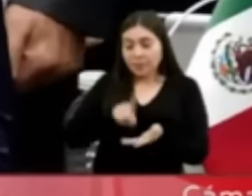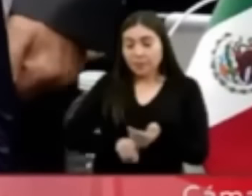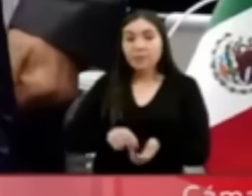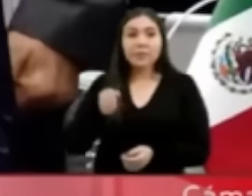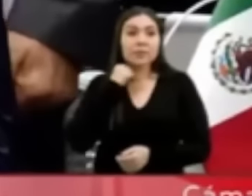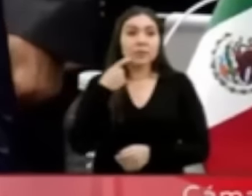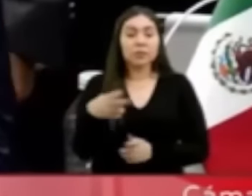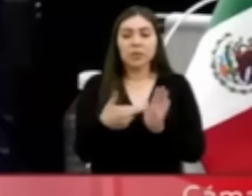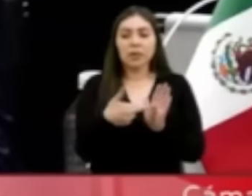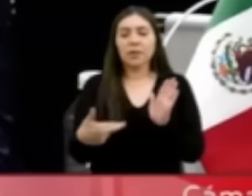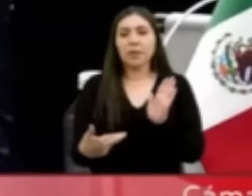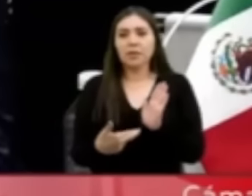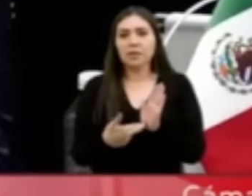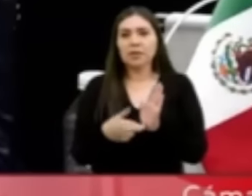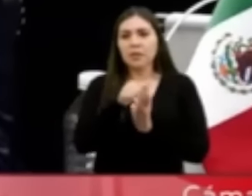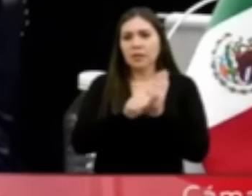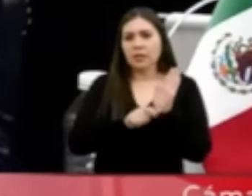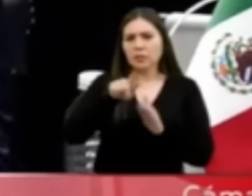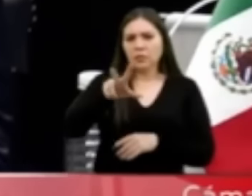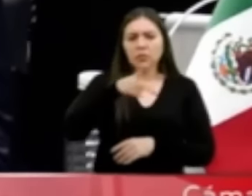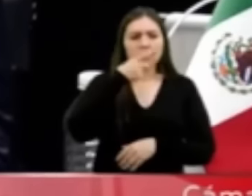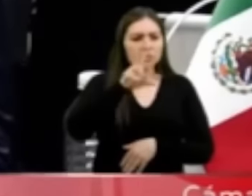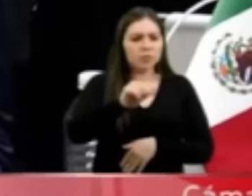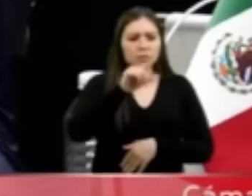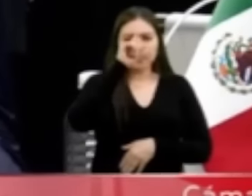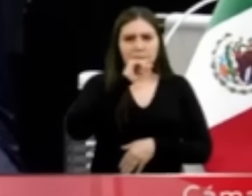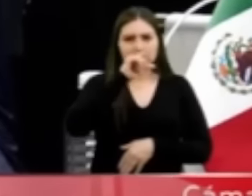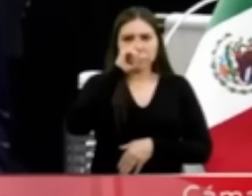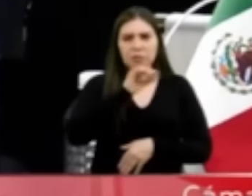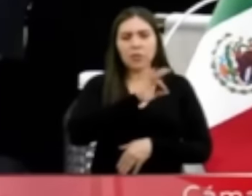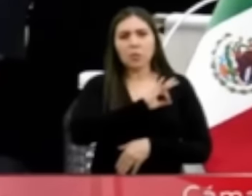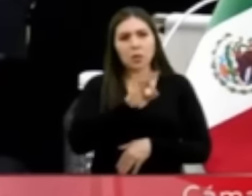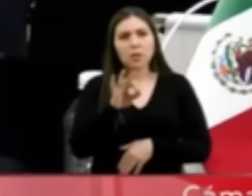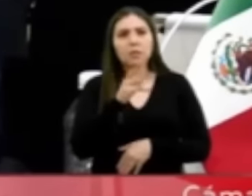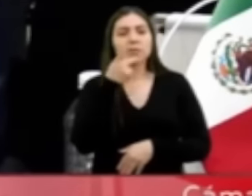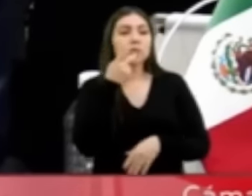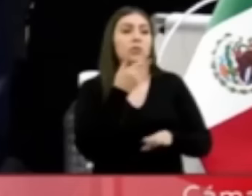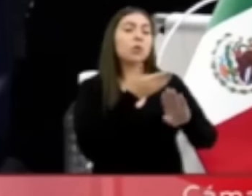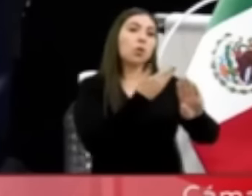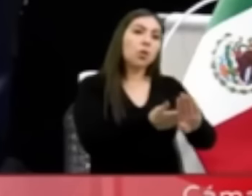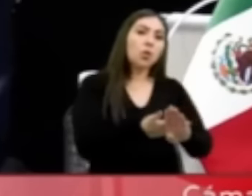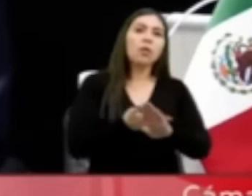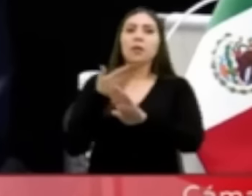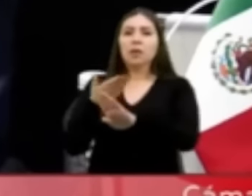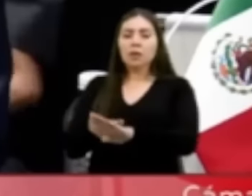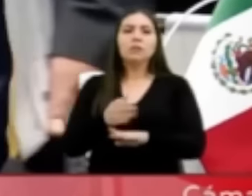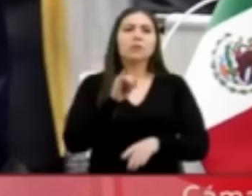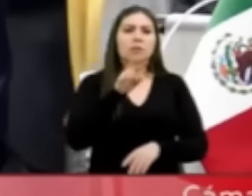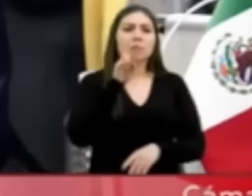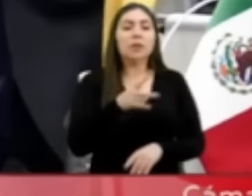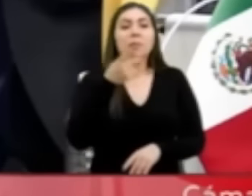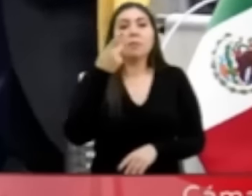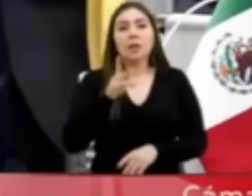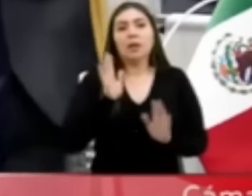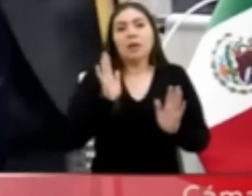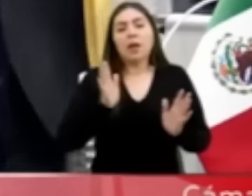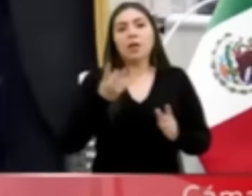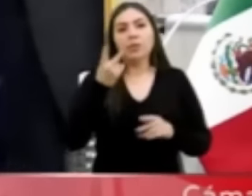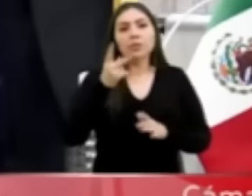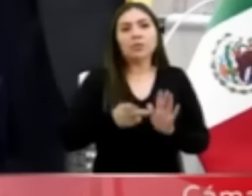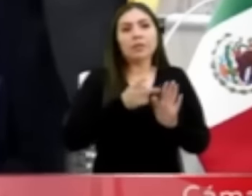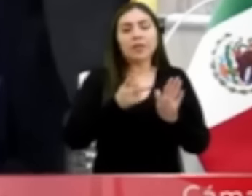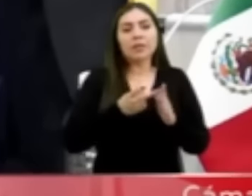artículo 78 no impide que existan las alusiones sobre alusiones, también es cierto que ya han participado en dos ocasiones